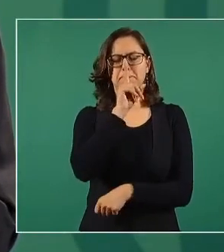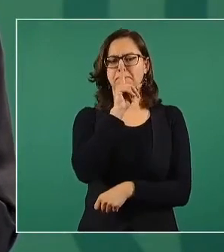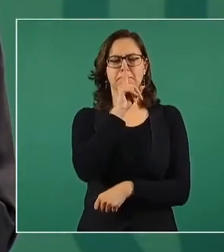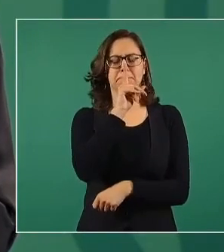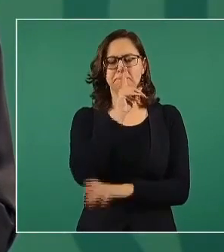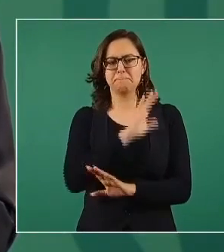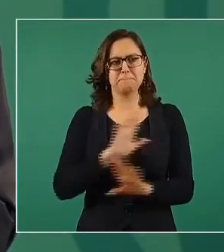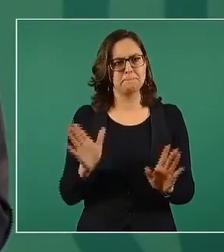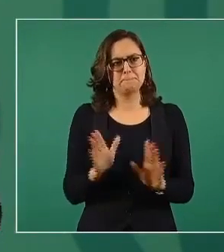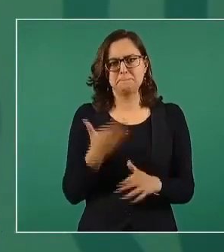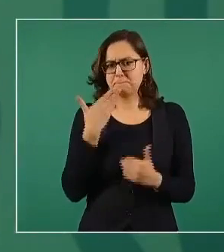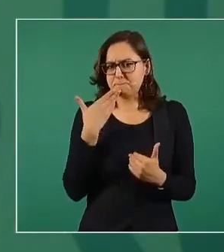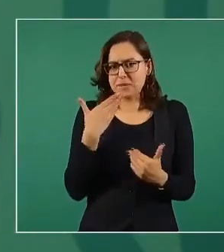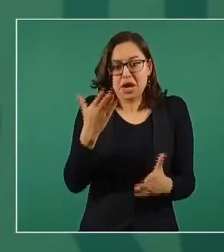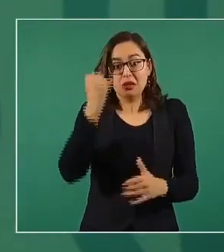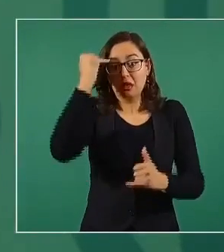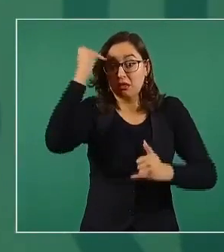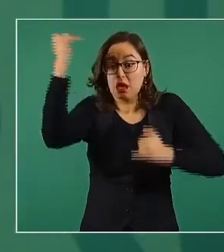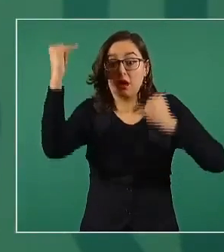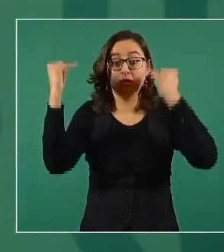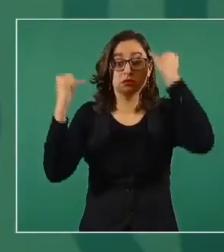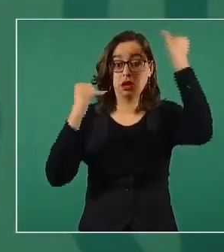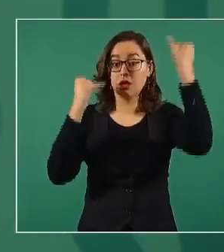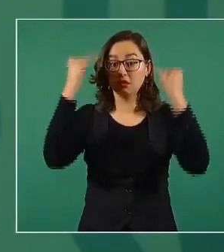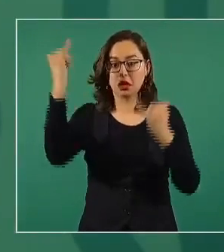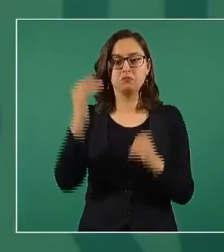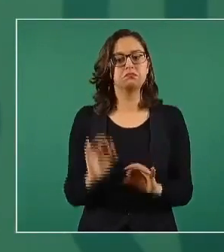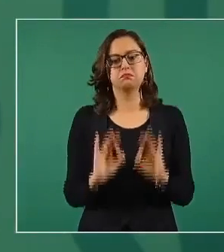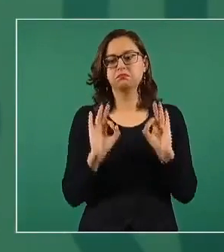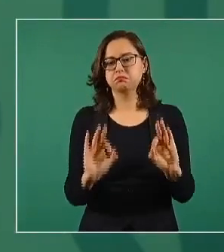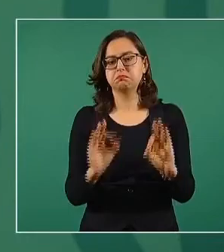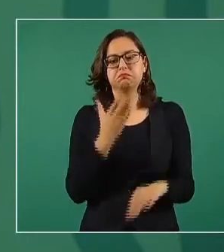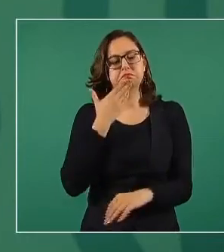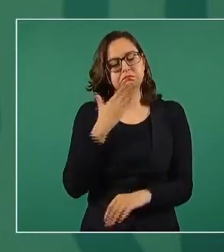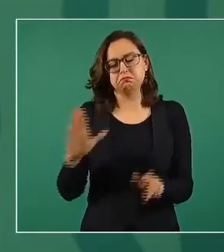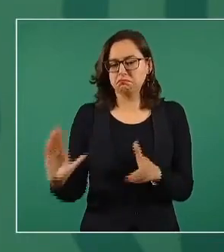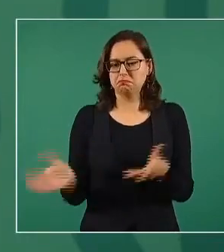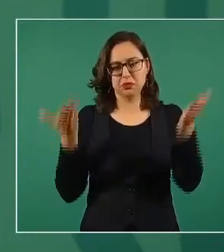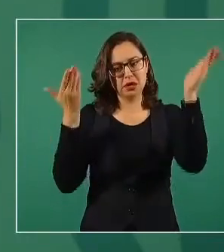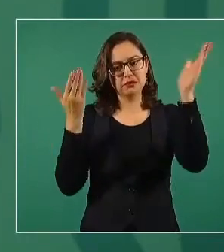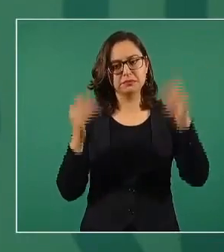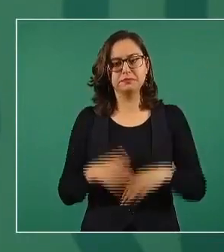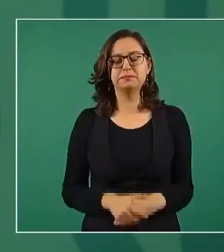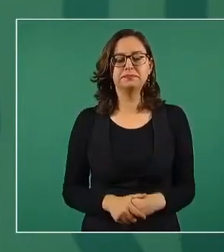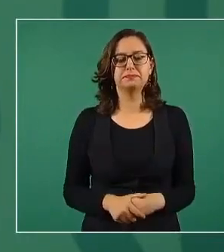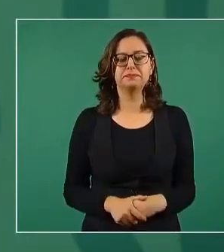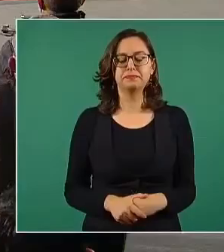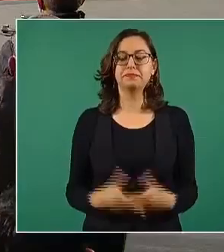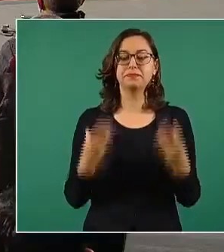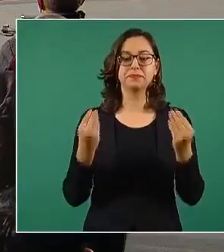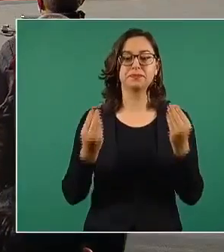Todas estas iniciativas, nosotros las vemos con buenos ojos. Muchas gracias.